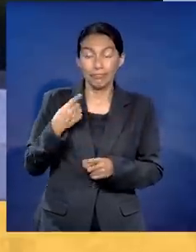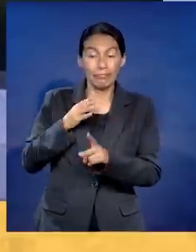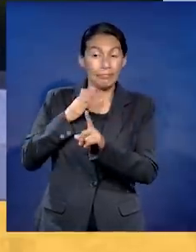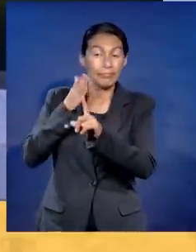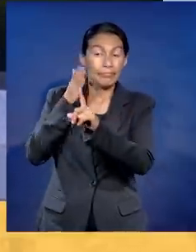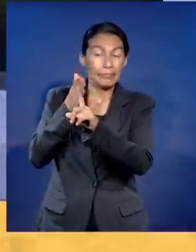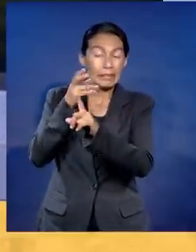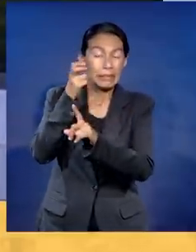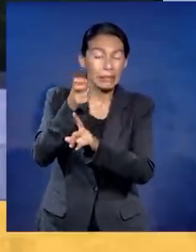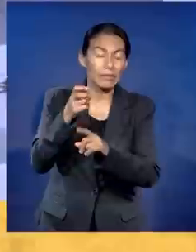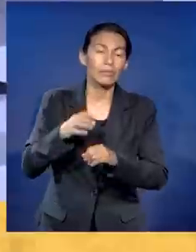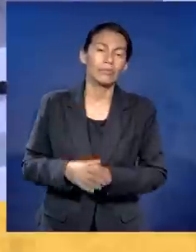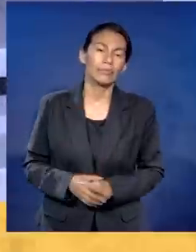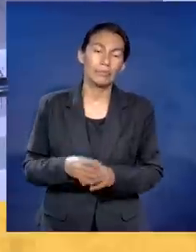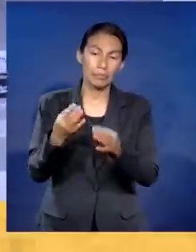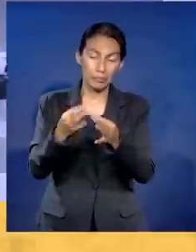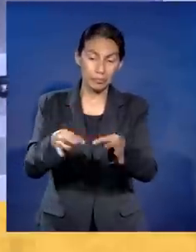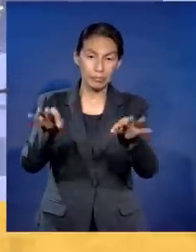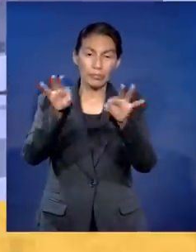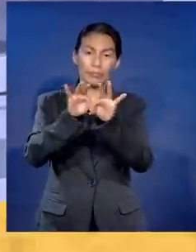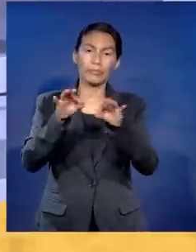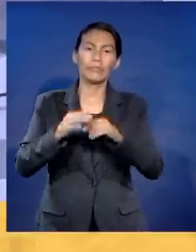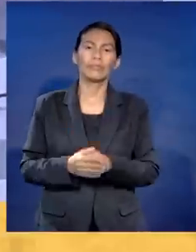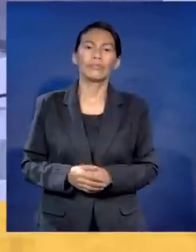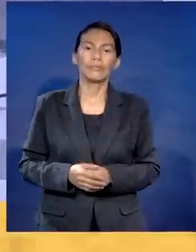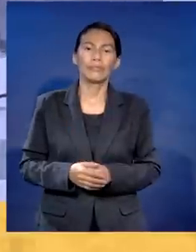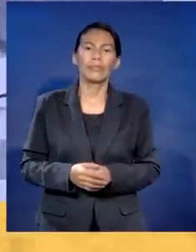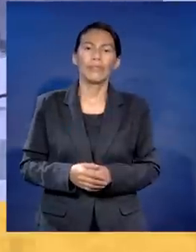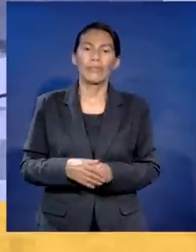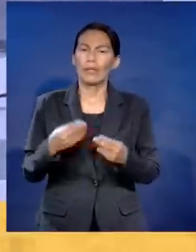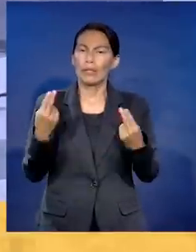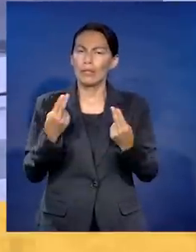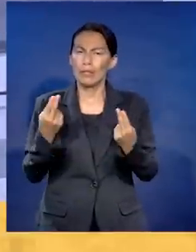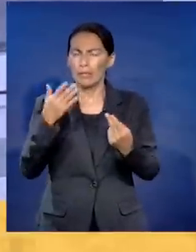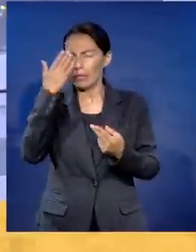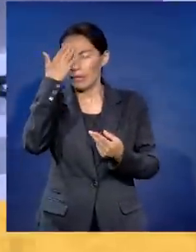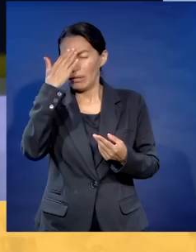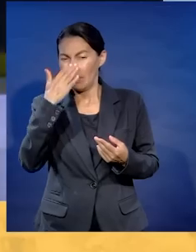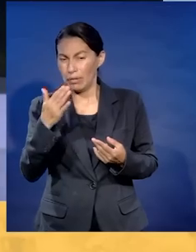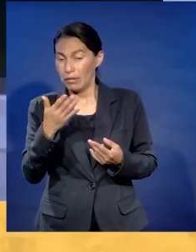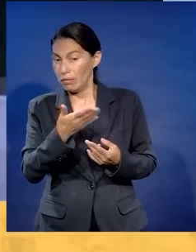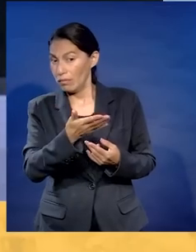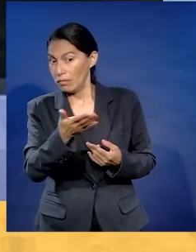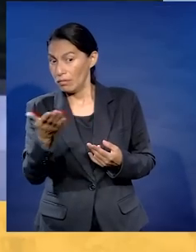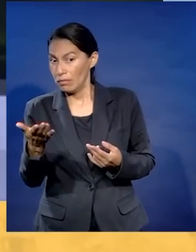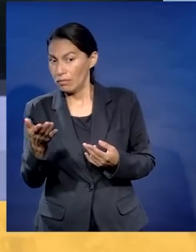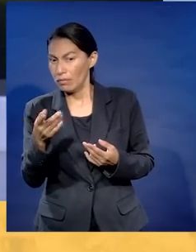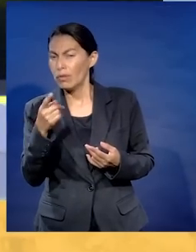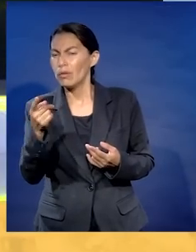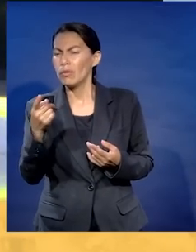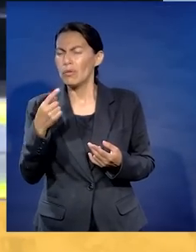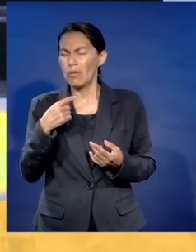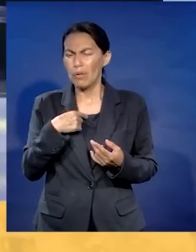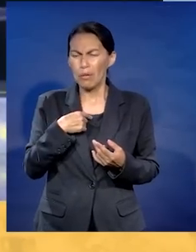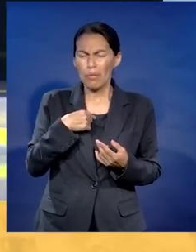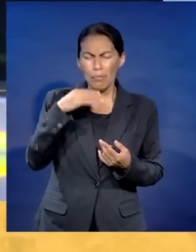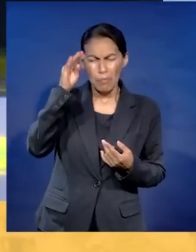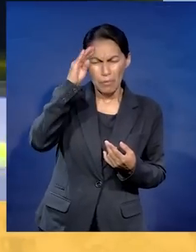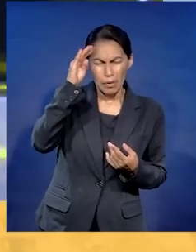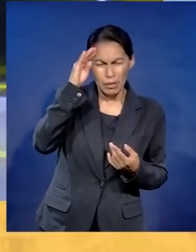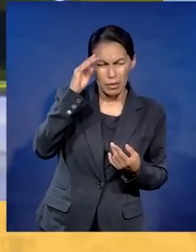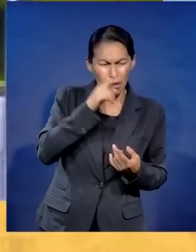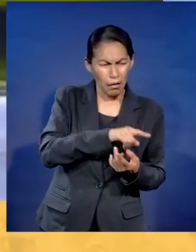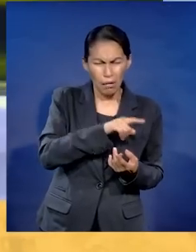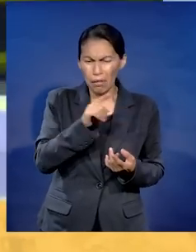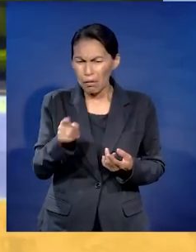Las expectativas son sumamente importantes y es necesario, yo diría vital, saber por lo menos en su sentido más